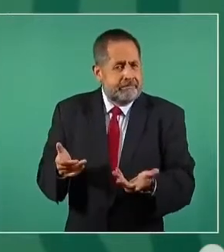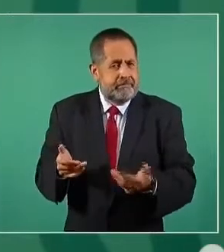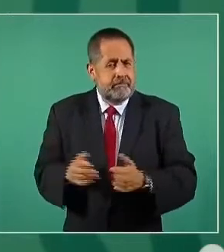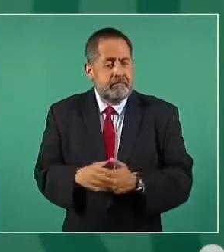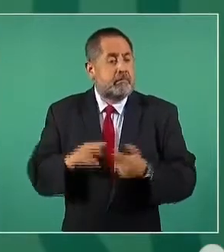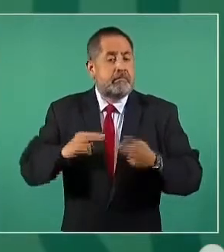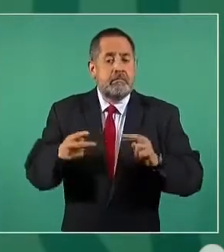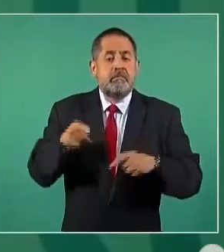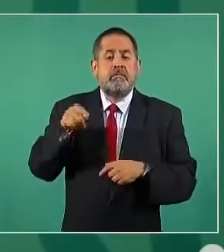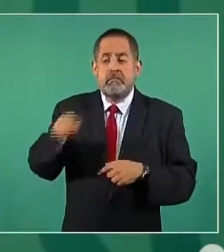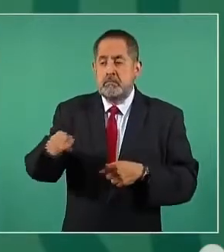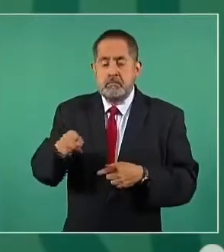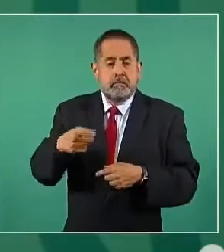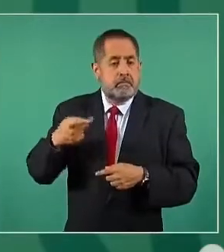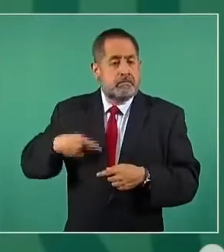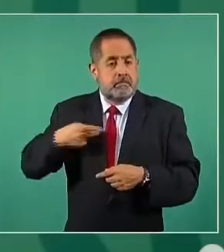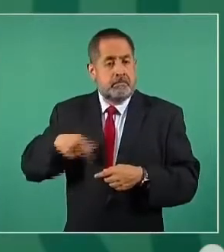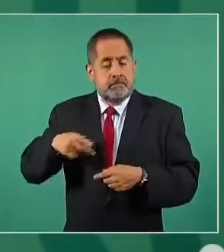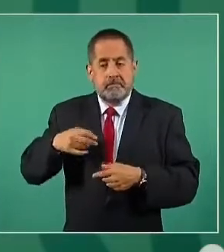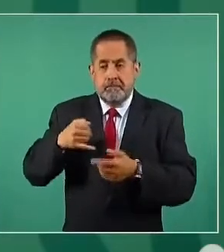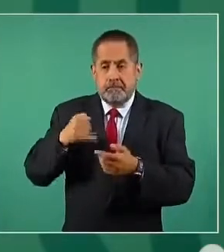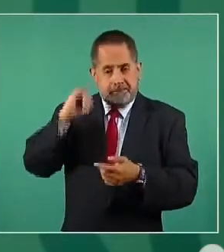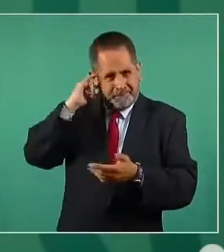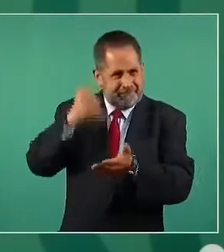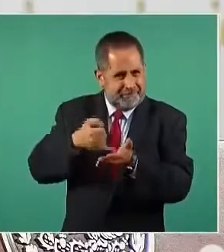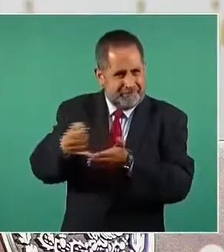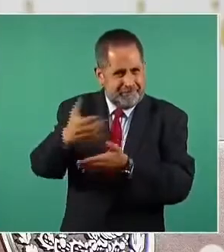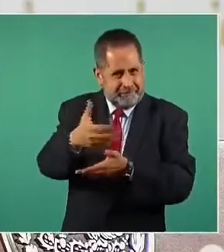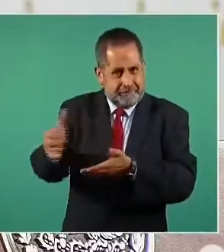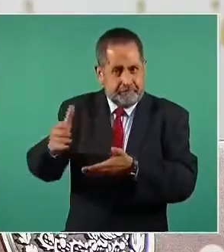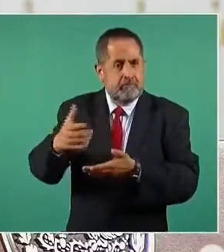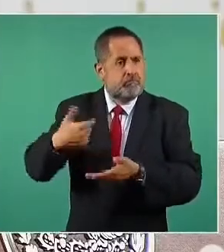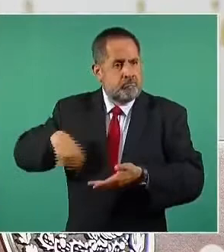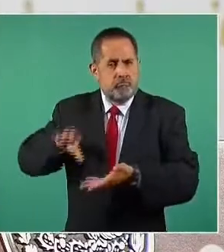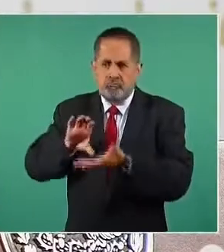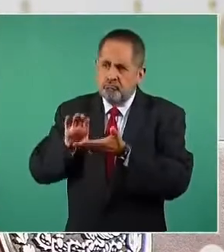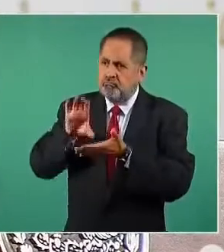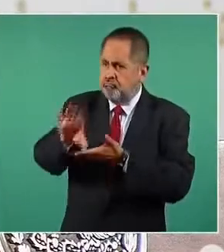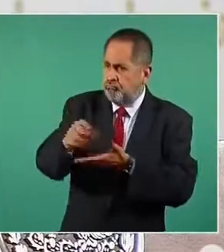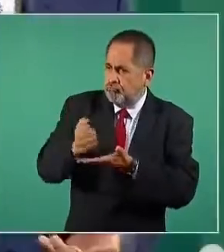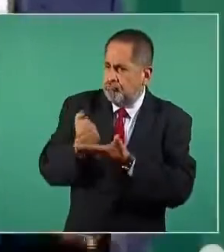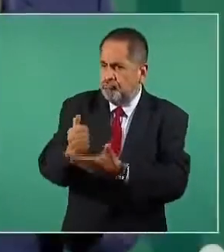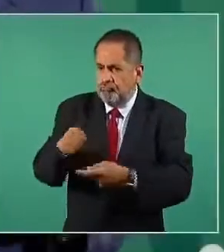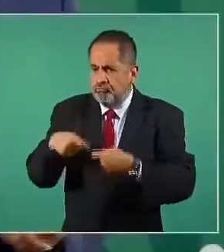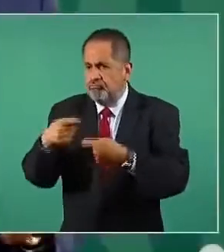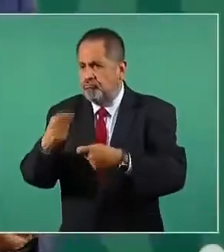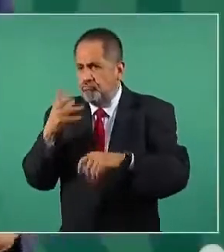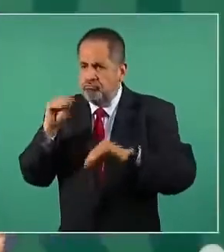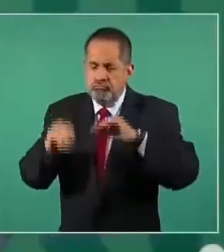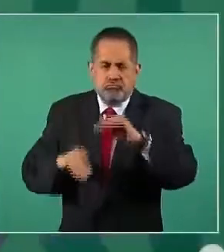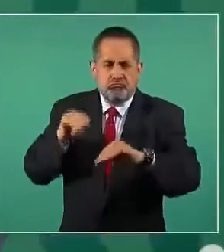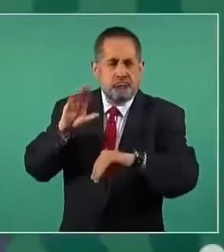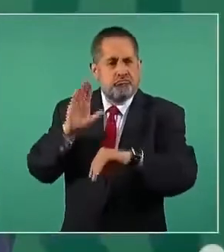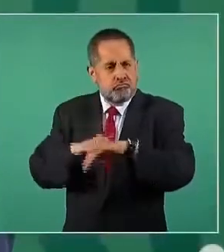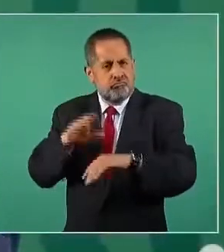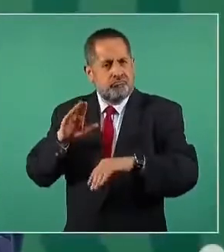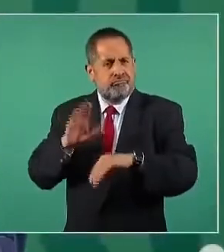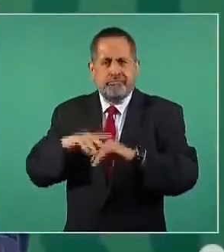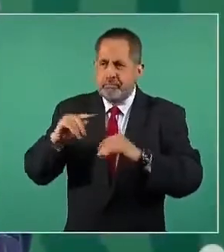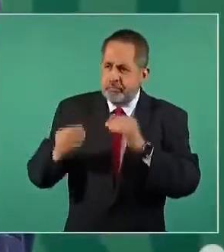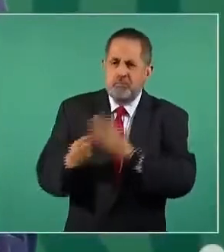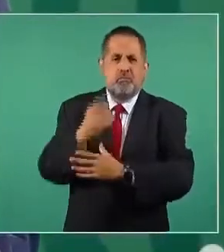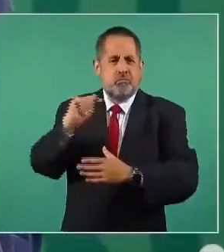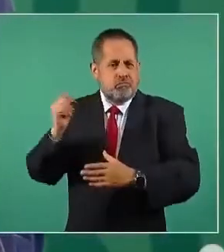Uh-huh. Al contrario, se van a beneficiar, porque vamos a invertir para tecnificar todos sus sistemas de riego.